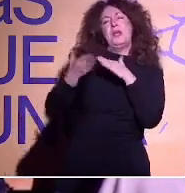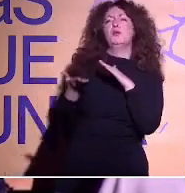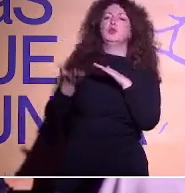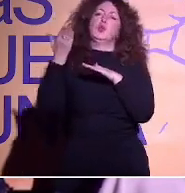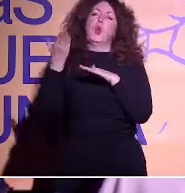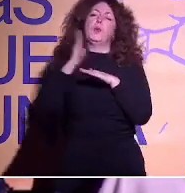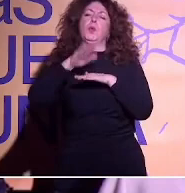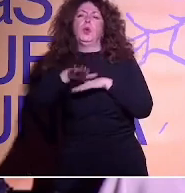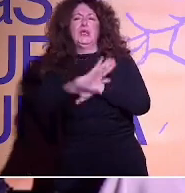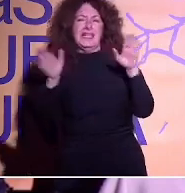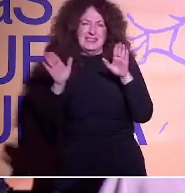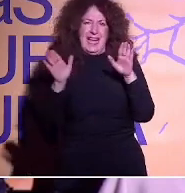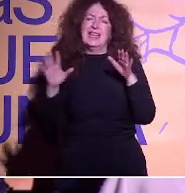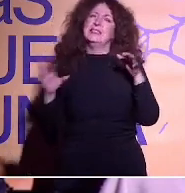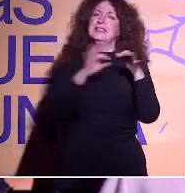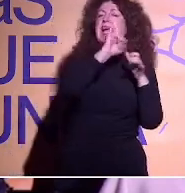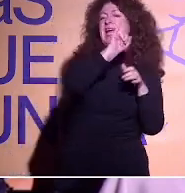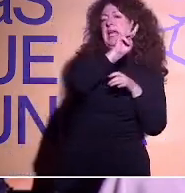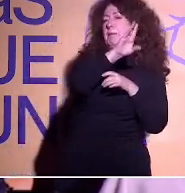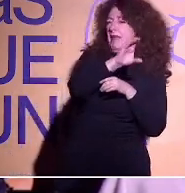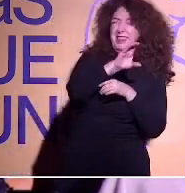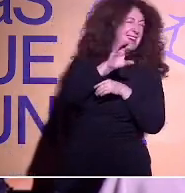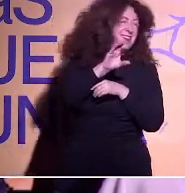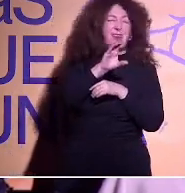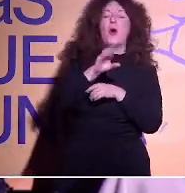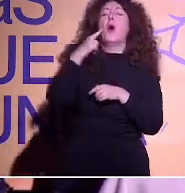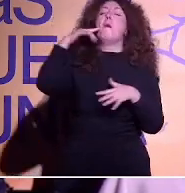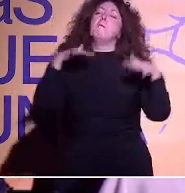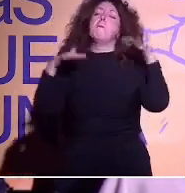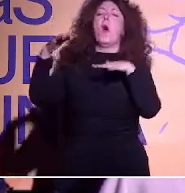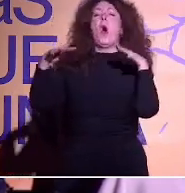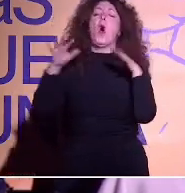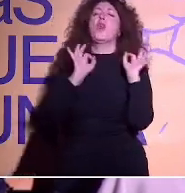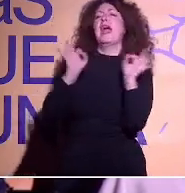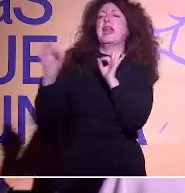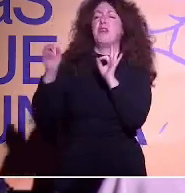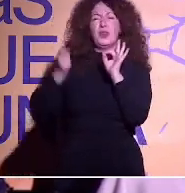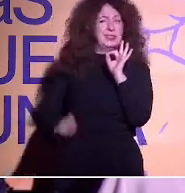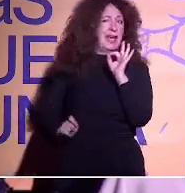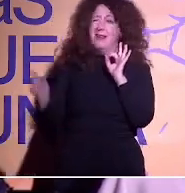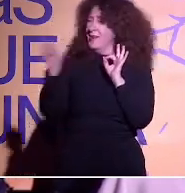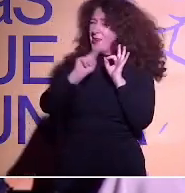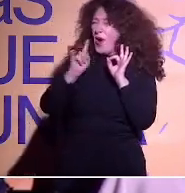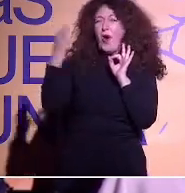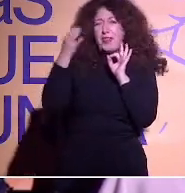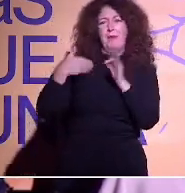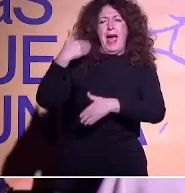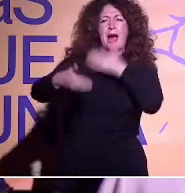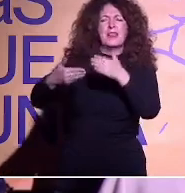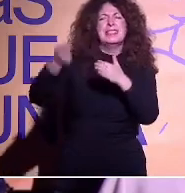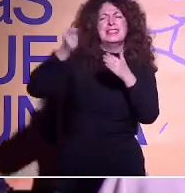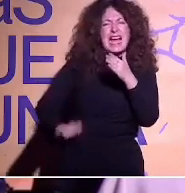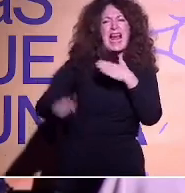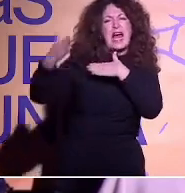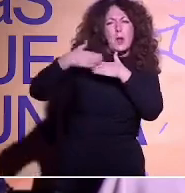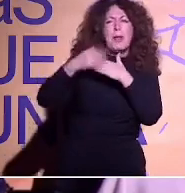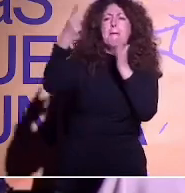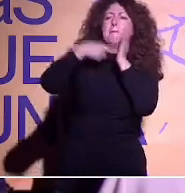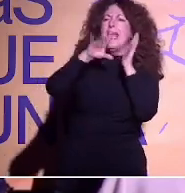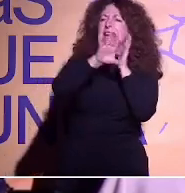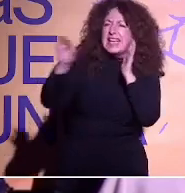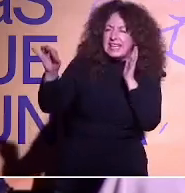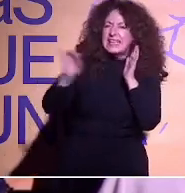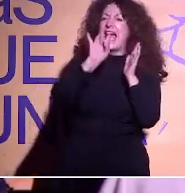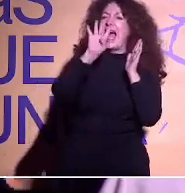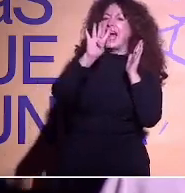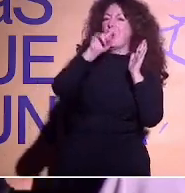interprofesional al ipc que no estamos en tiempos de moderación salarial que necesitamos avanzar hacia un salario mínimo de 1000000 € en